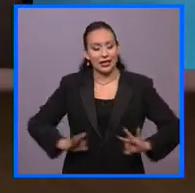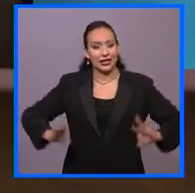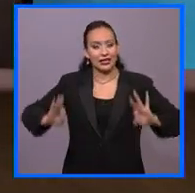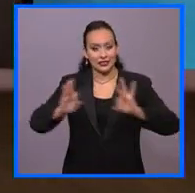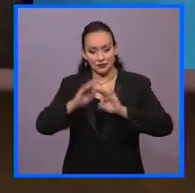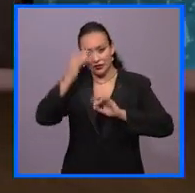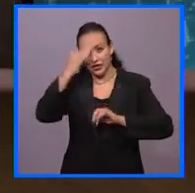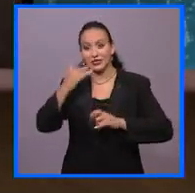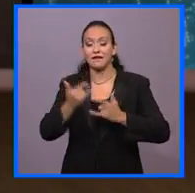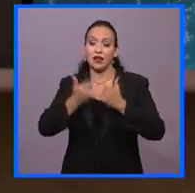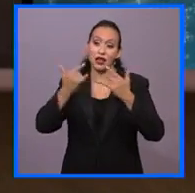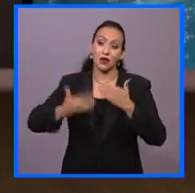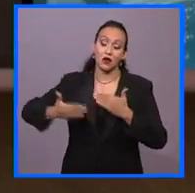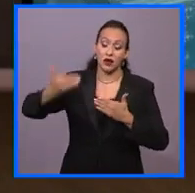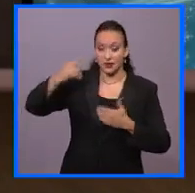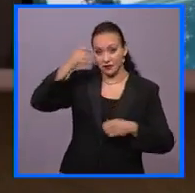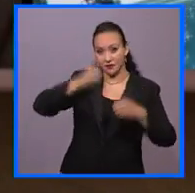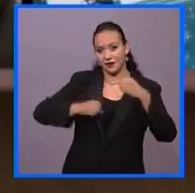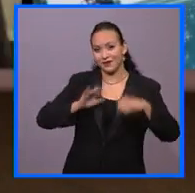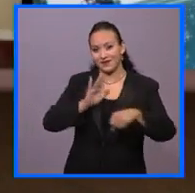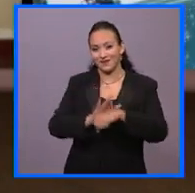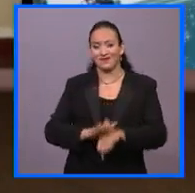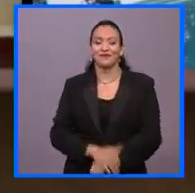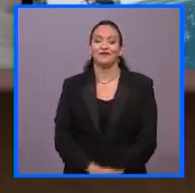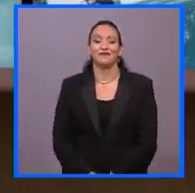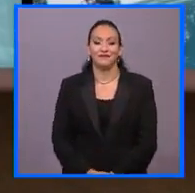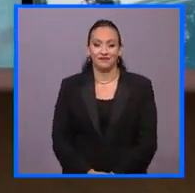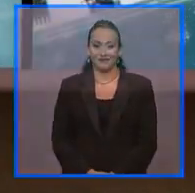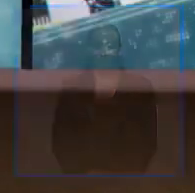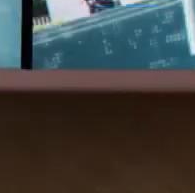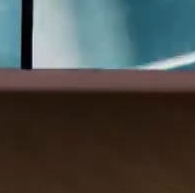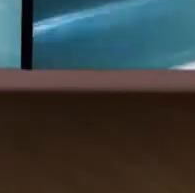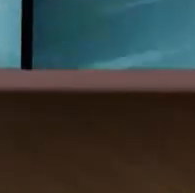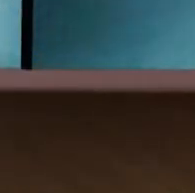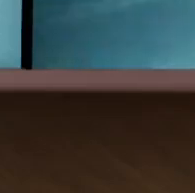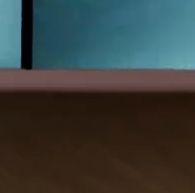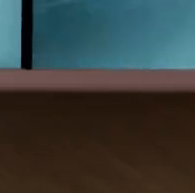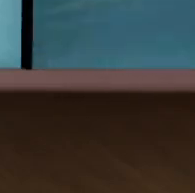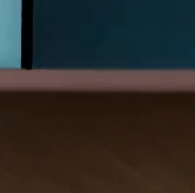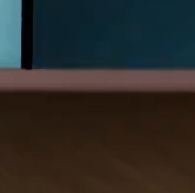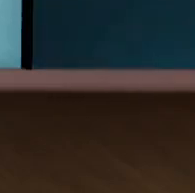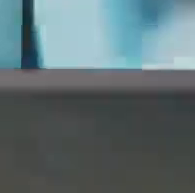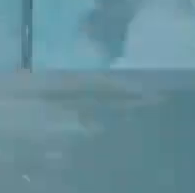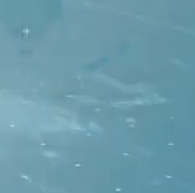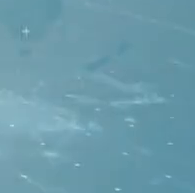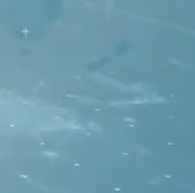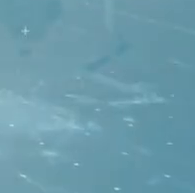la evolución del juicio de amparo.